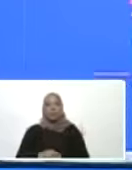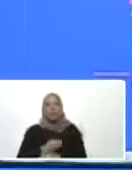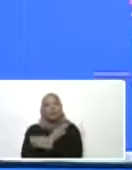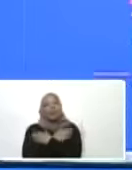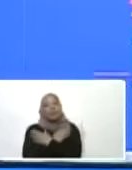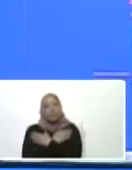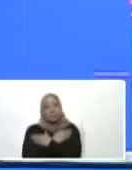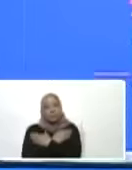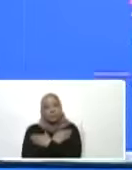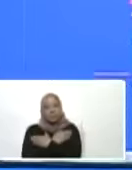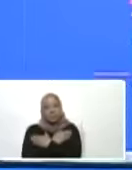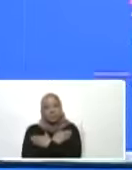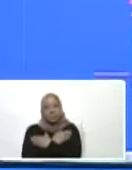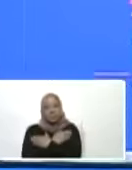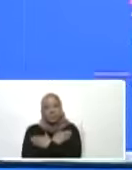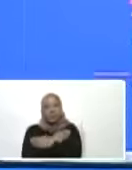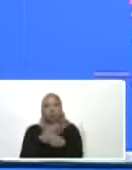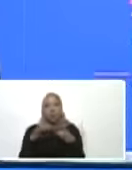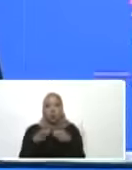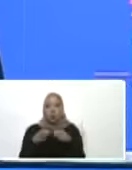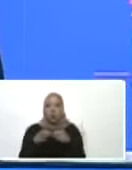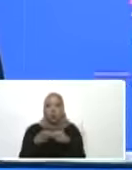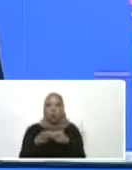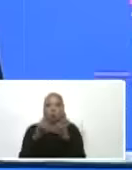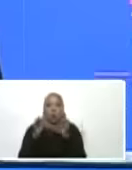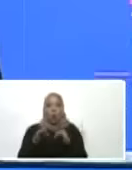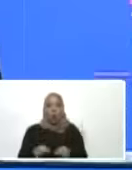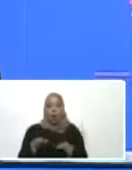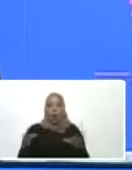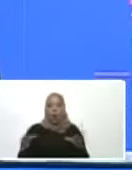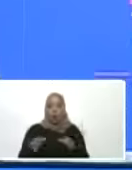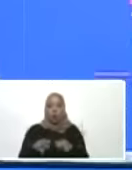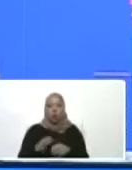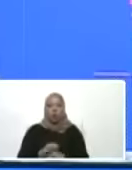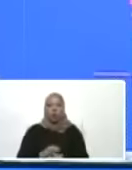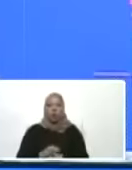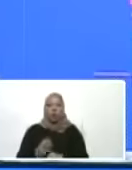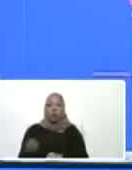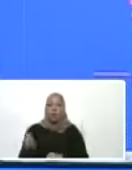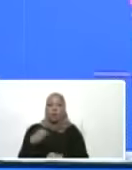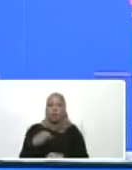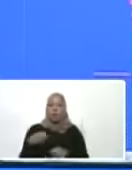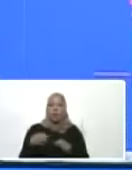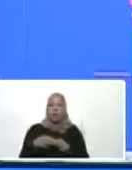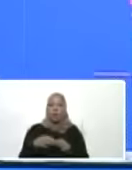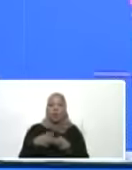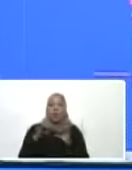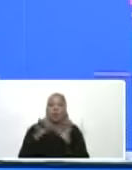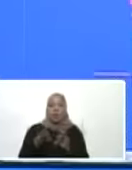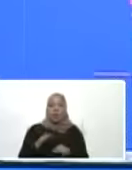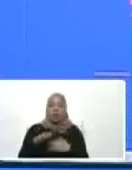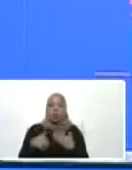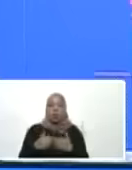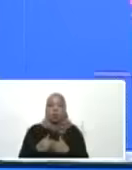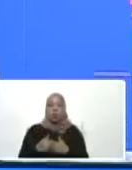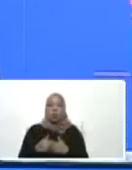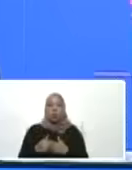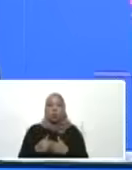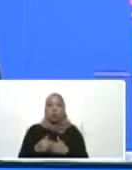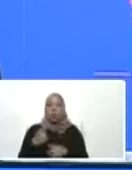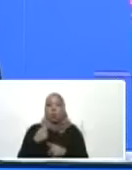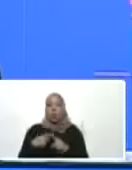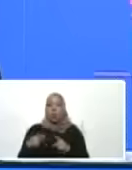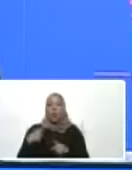felicitar al equipo que hoy se está conformando, que más allá del equipo que se conforma, es todo este equipo, es una